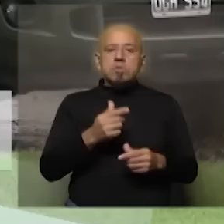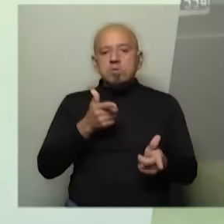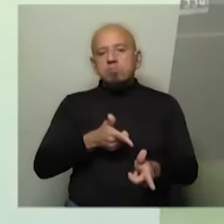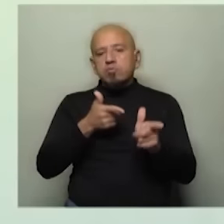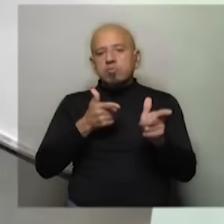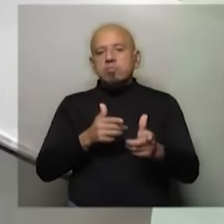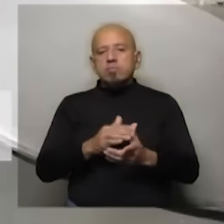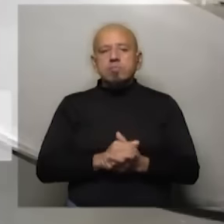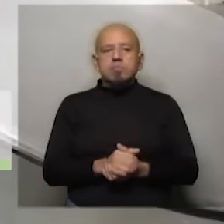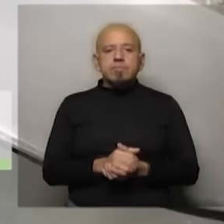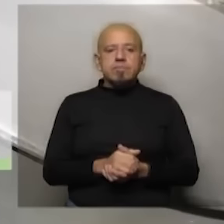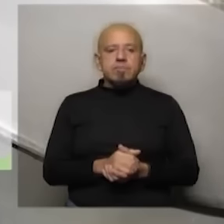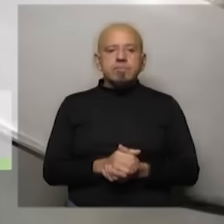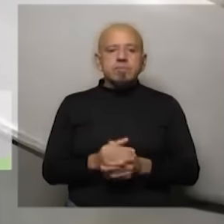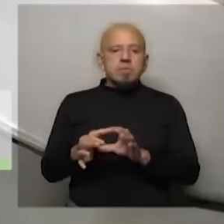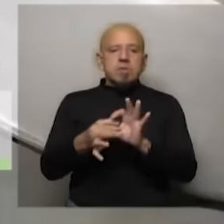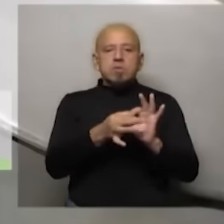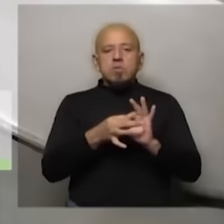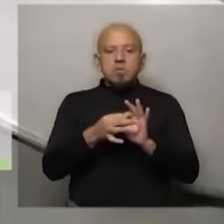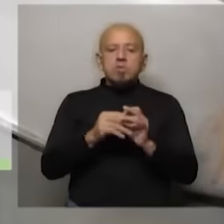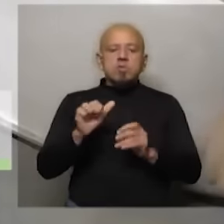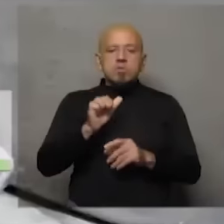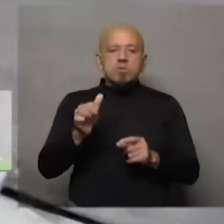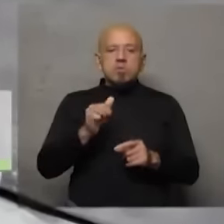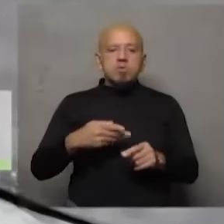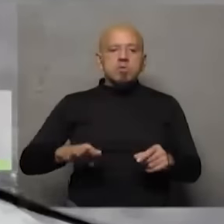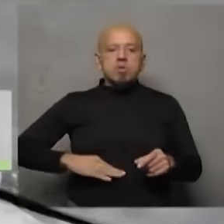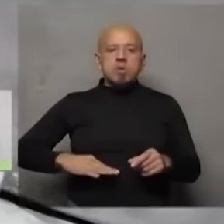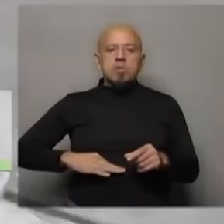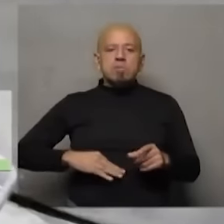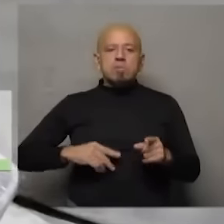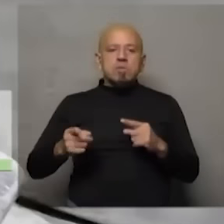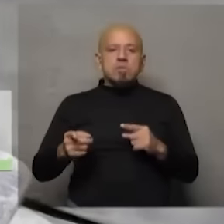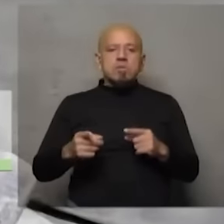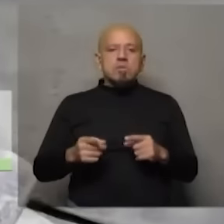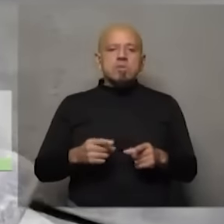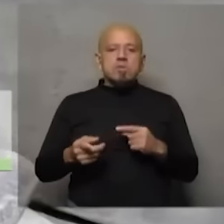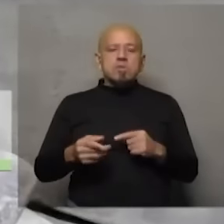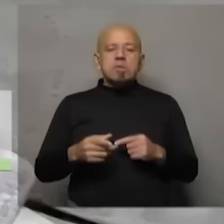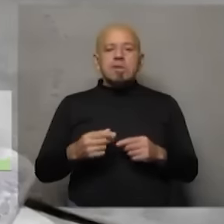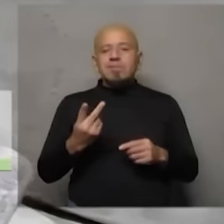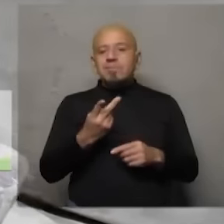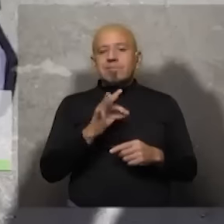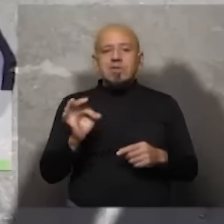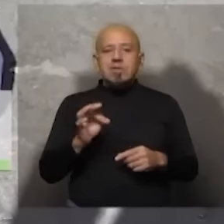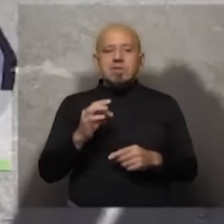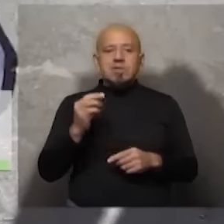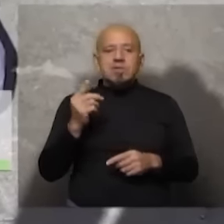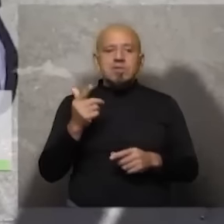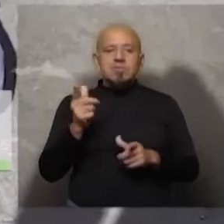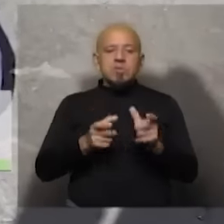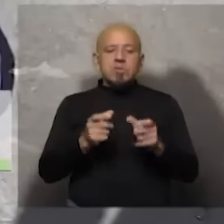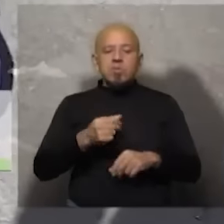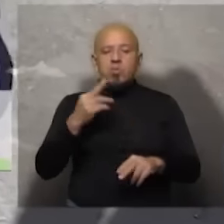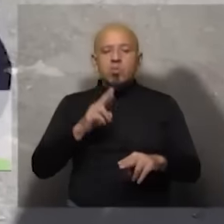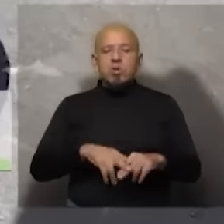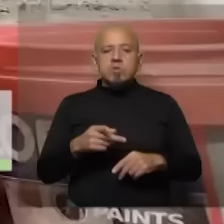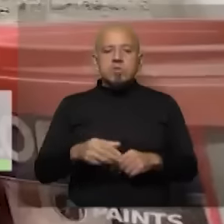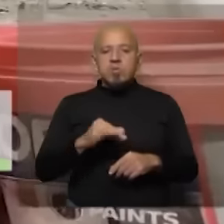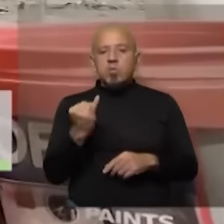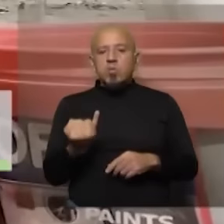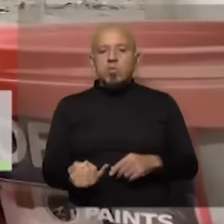aviso. La Unión Europea denunció focos de hambruna en Gaza. Se reportaron al menos 20 muertes por desnutrición y deshidratación, principalmente